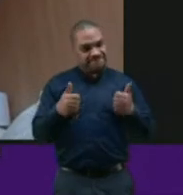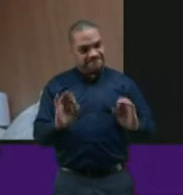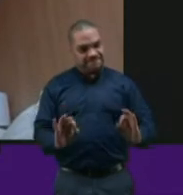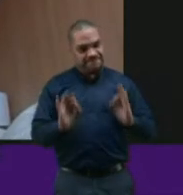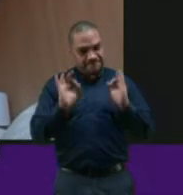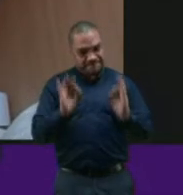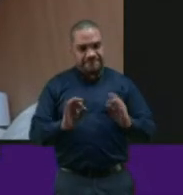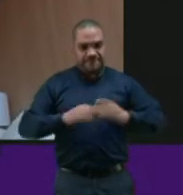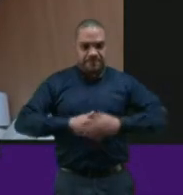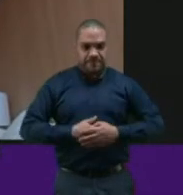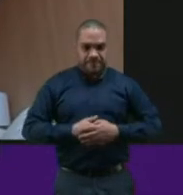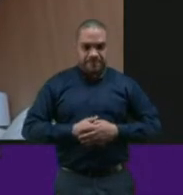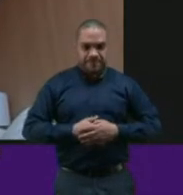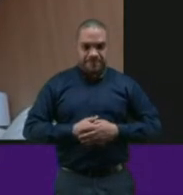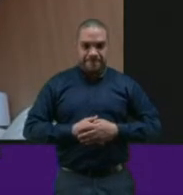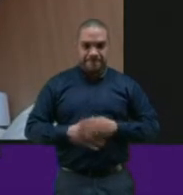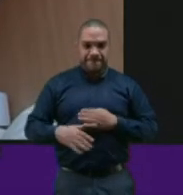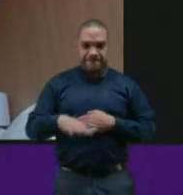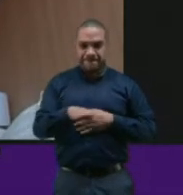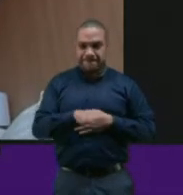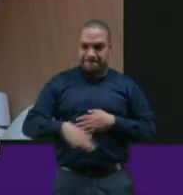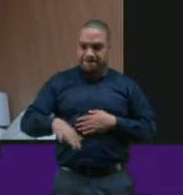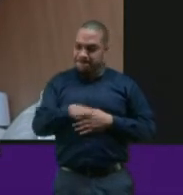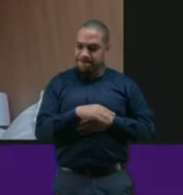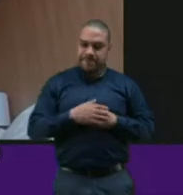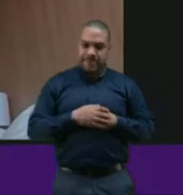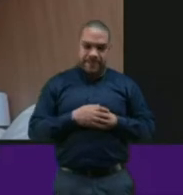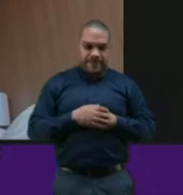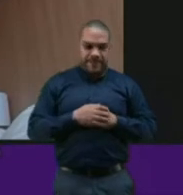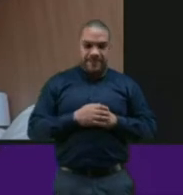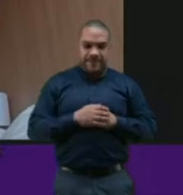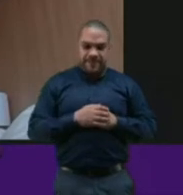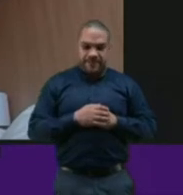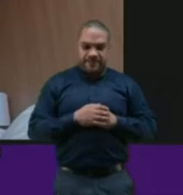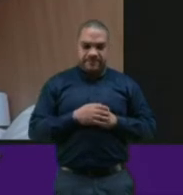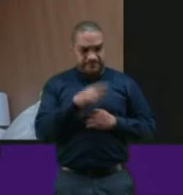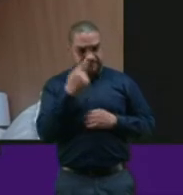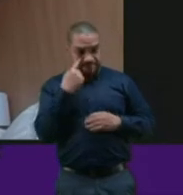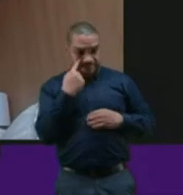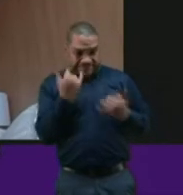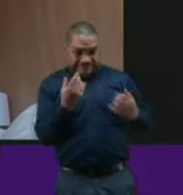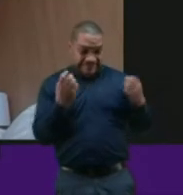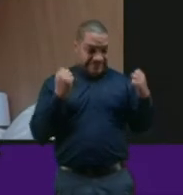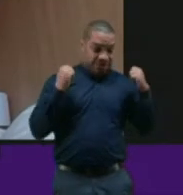Andamos acá en un corre-corre con todos estos paneles, pero bueno.